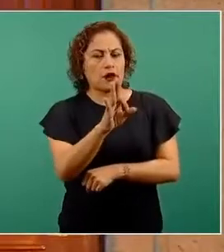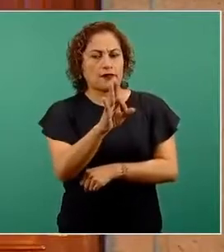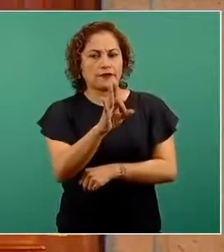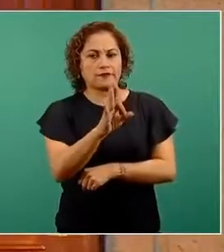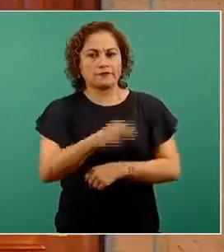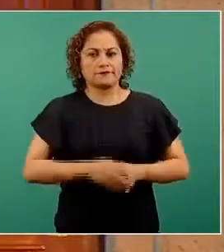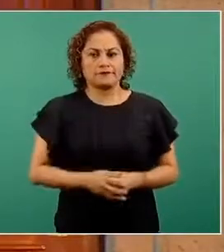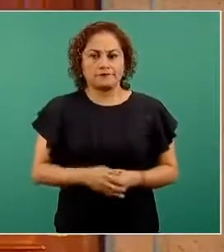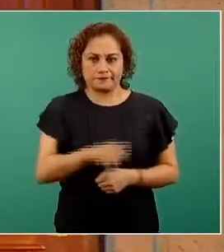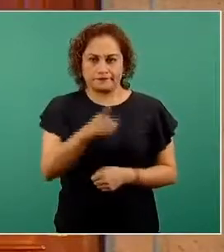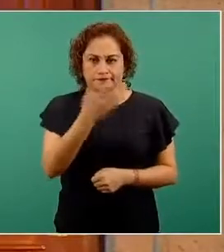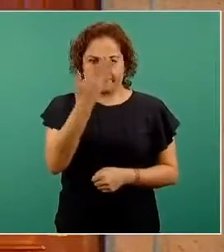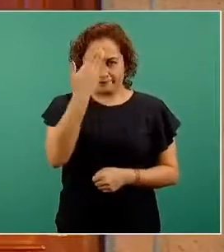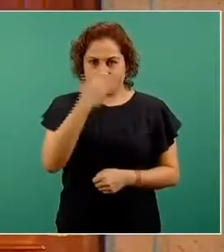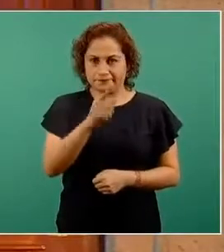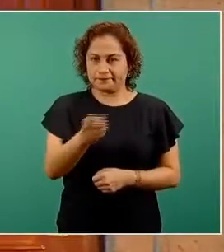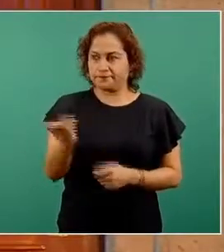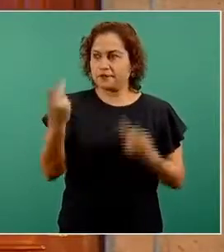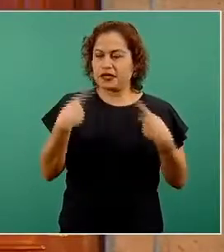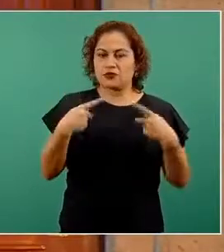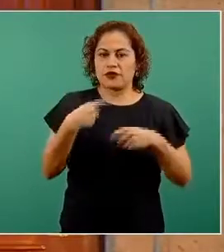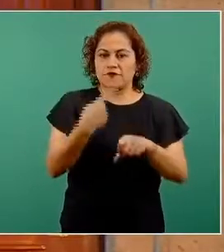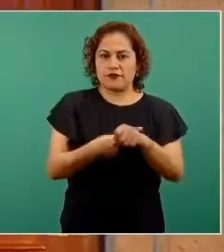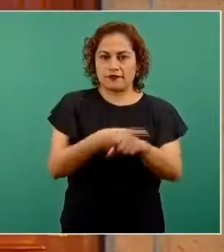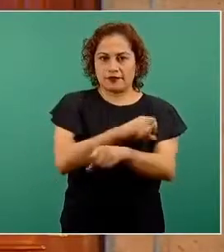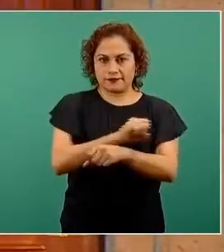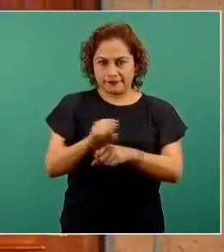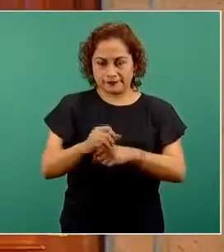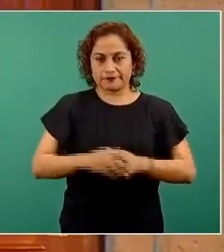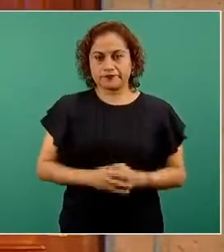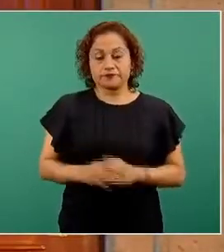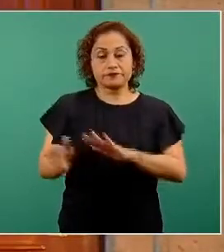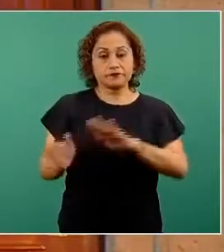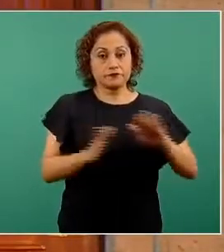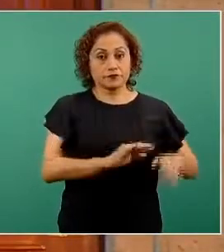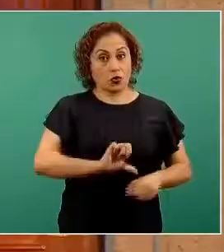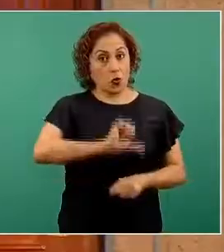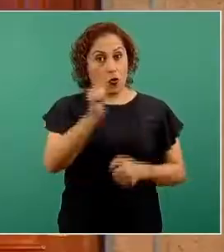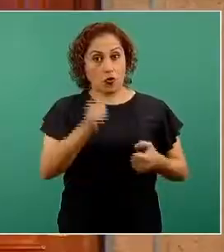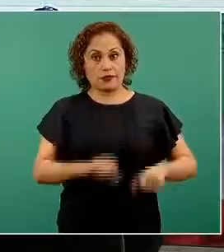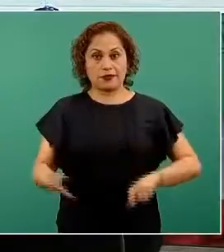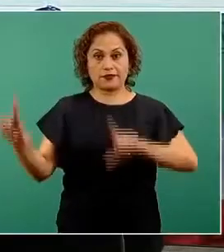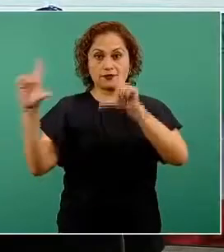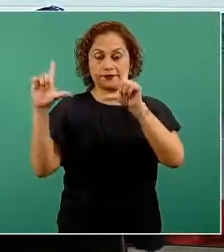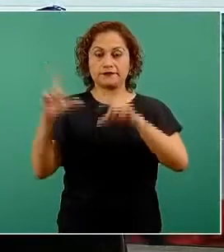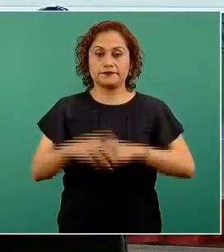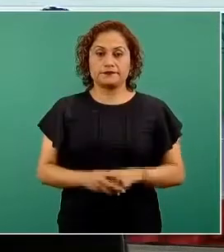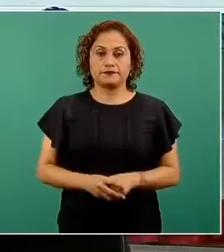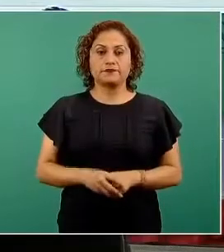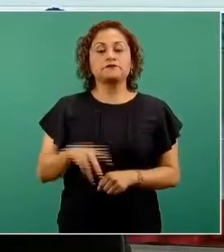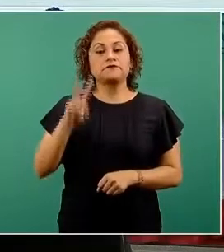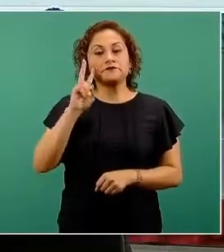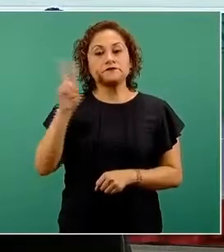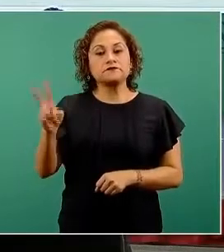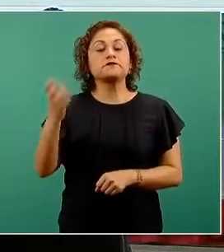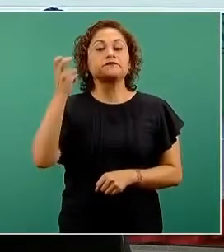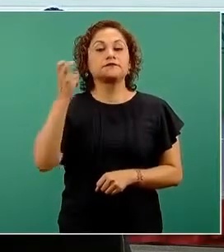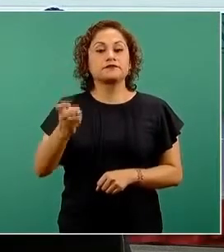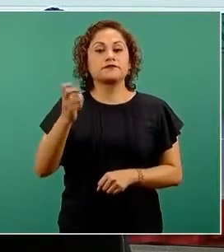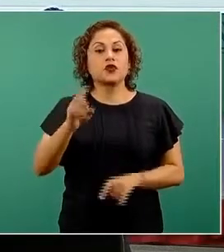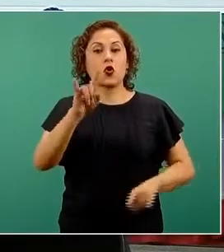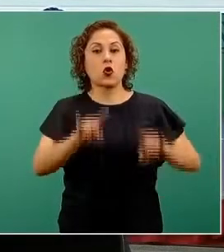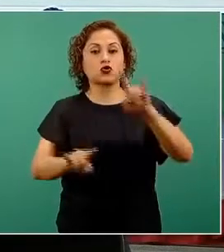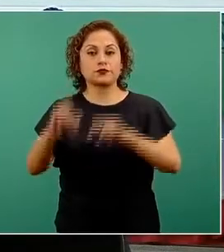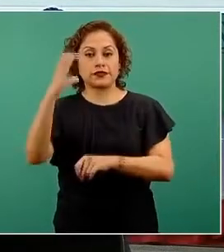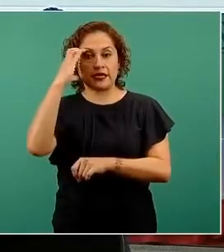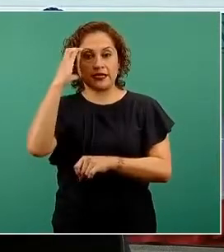manera oportuna. Si vemos la siguiente diapositiva, enfocamos en las camas con ventilador. Decíamos, para los